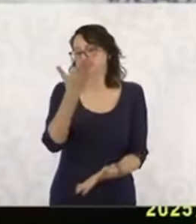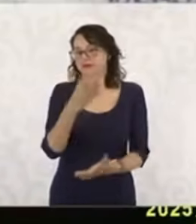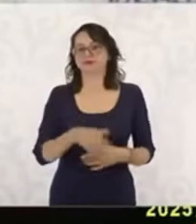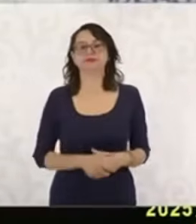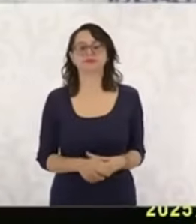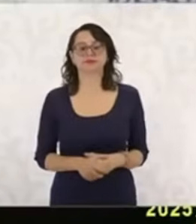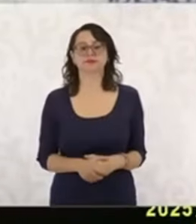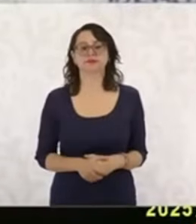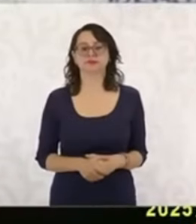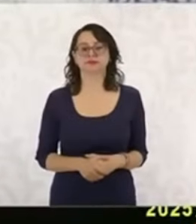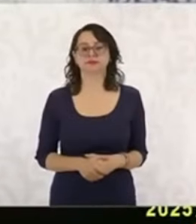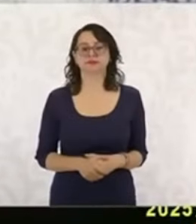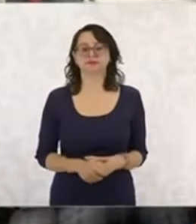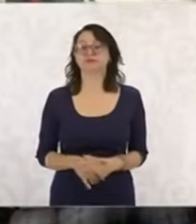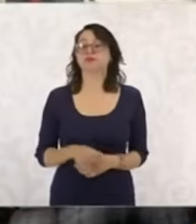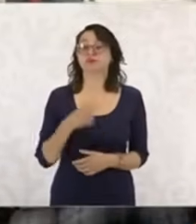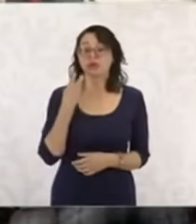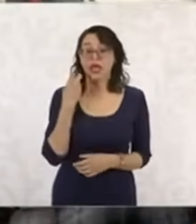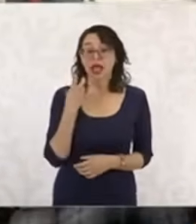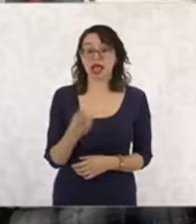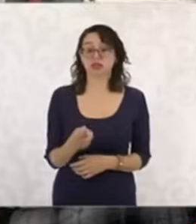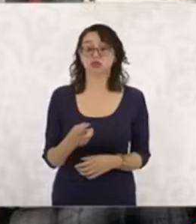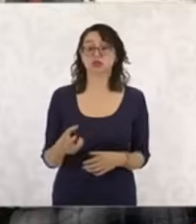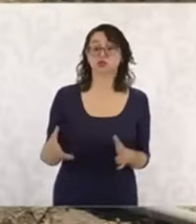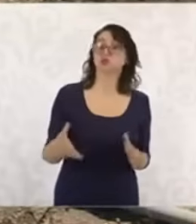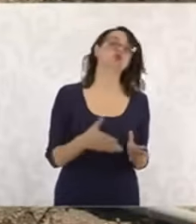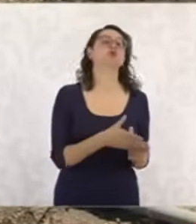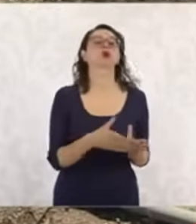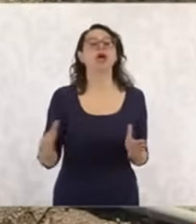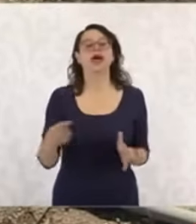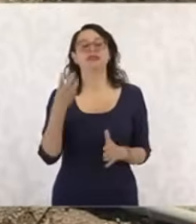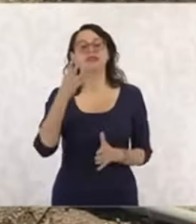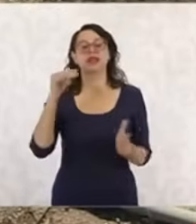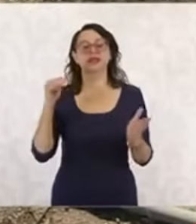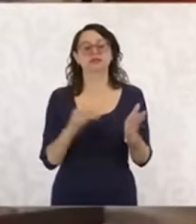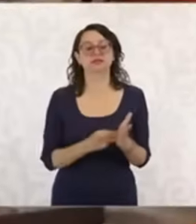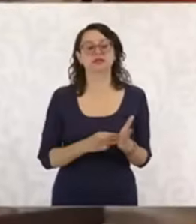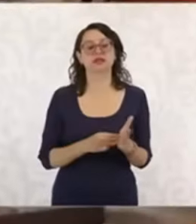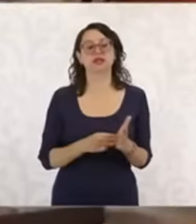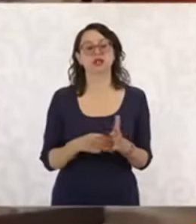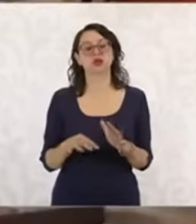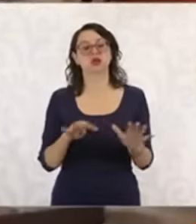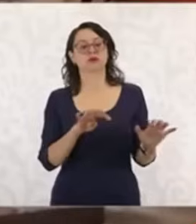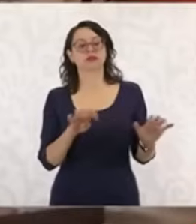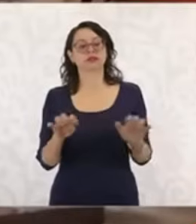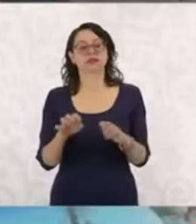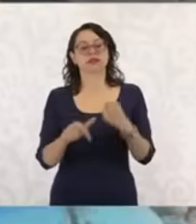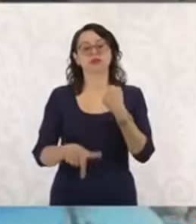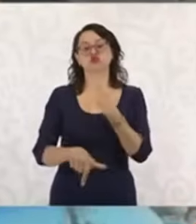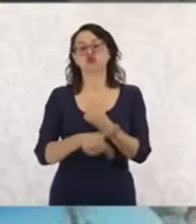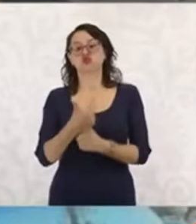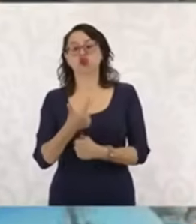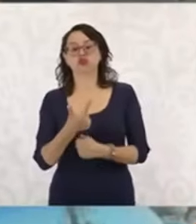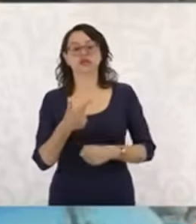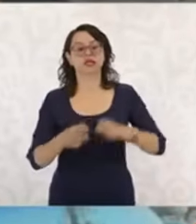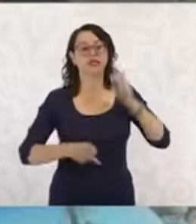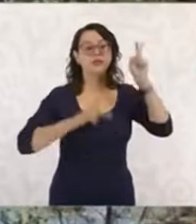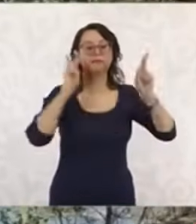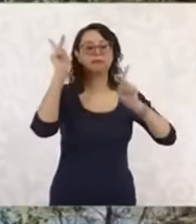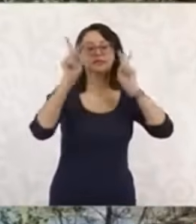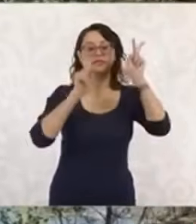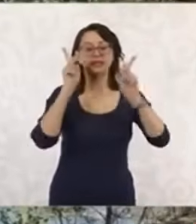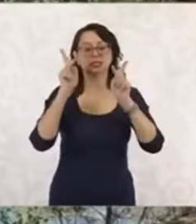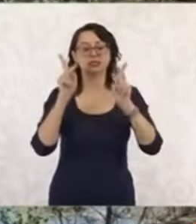Bueno, en esas hemos realizado en este periodo 3,912 visitas, 490